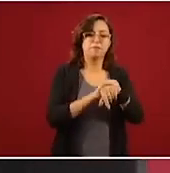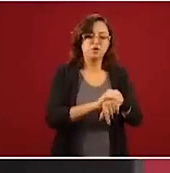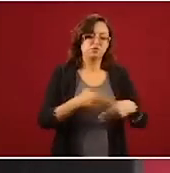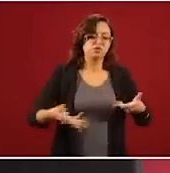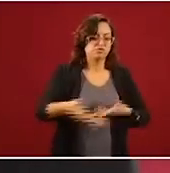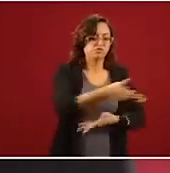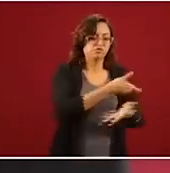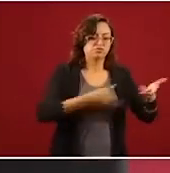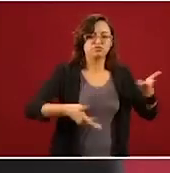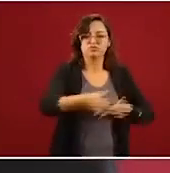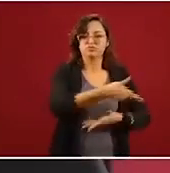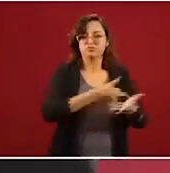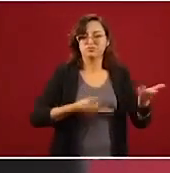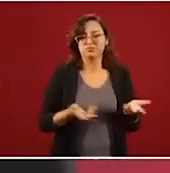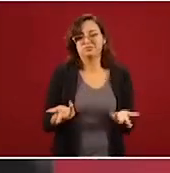Porque